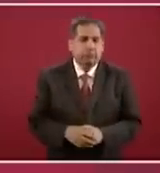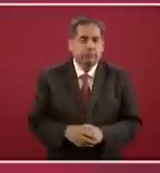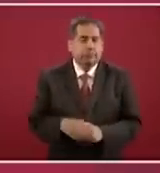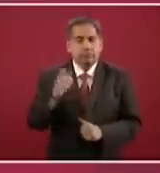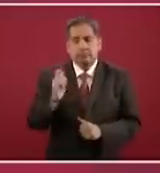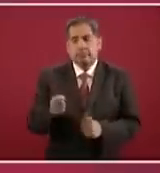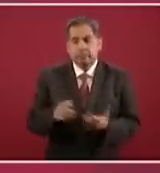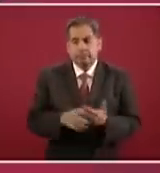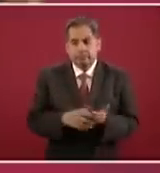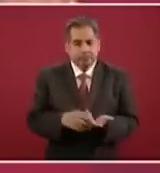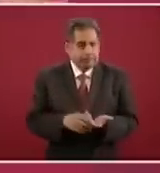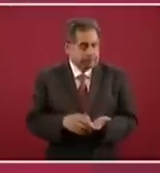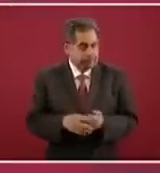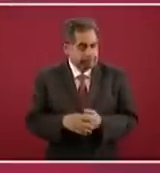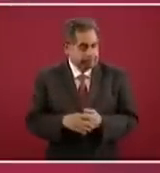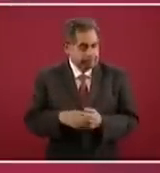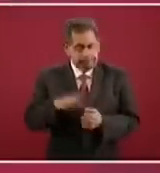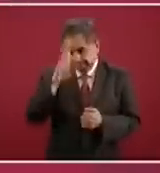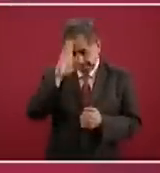Se volvió